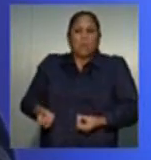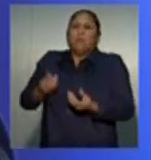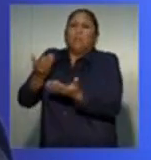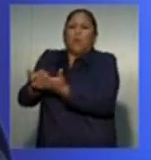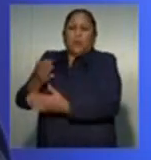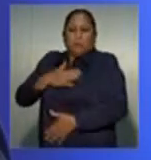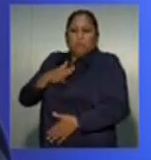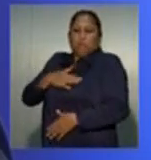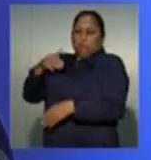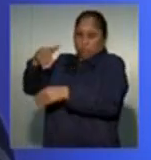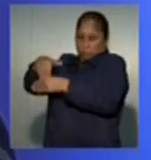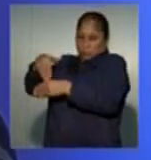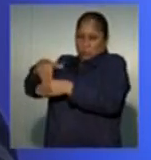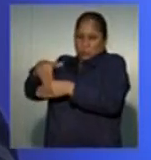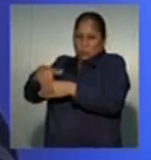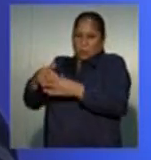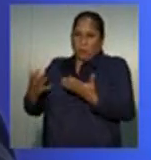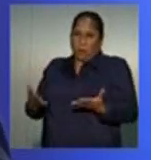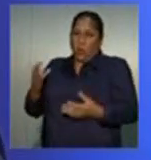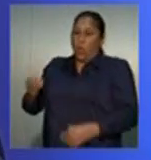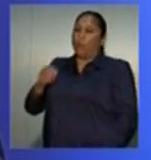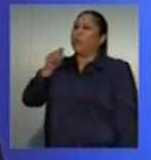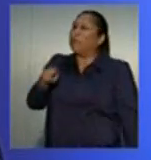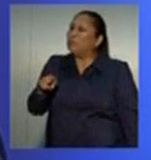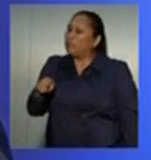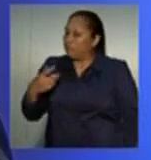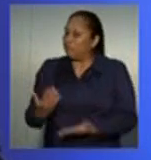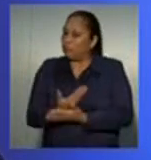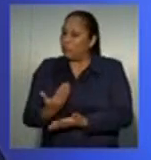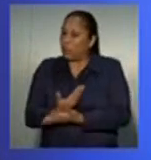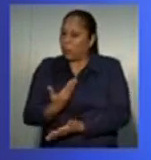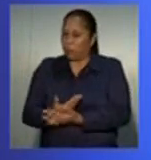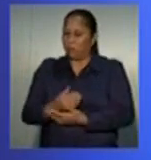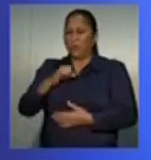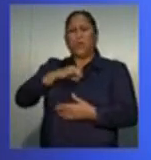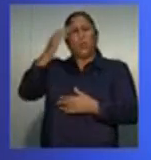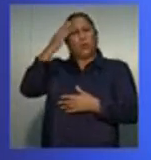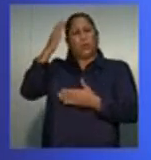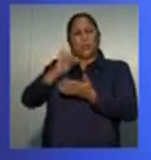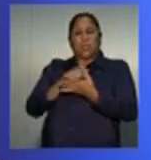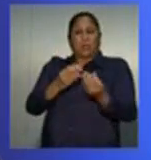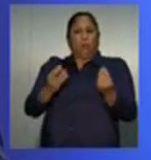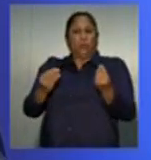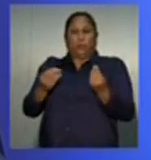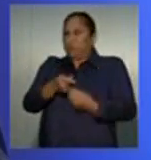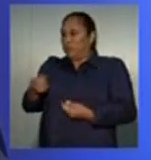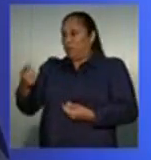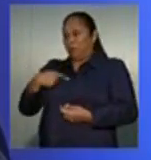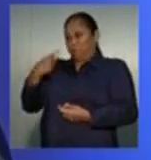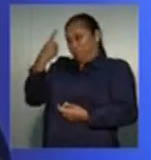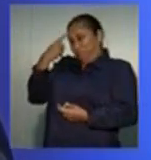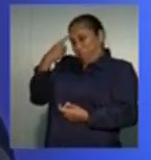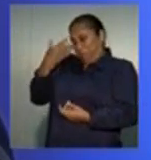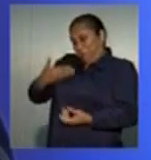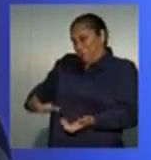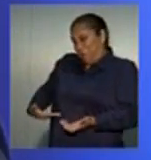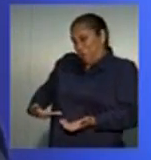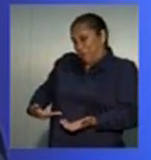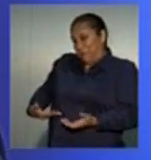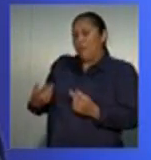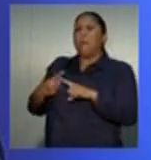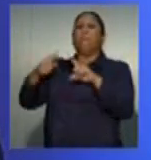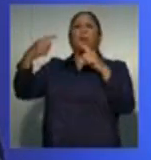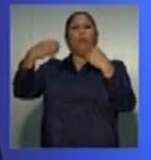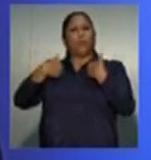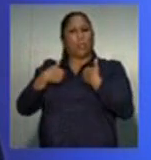Mi voto porque eres nuevo yo sé de que muchos de ustedes no me conocen porque soy nuevo pero tengo